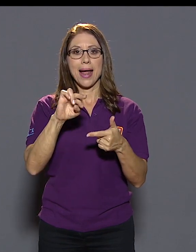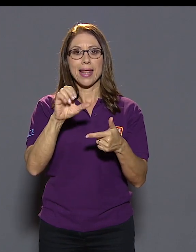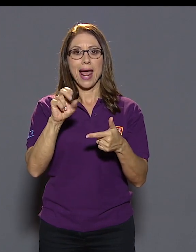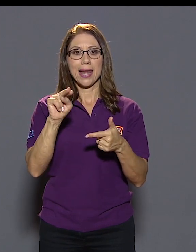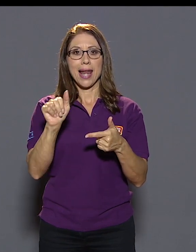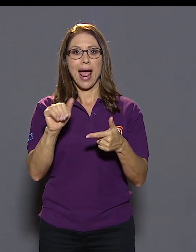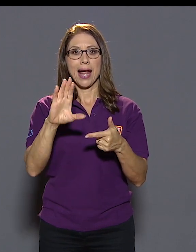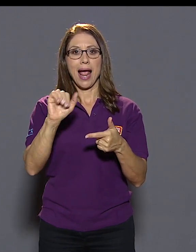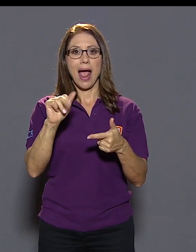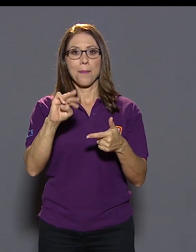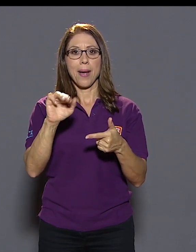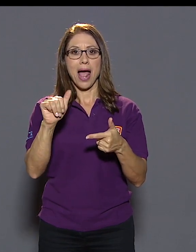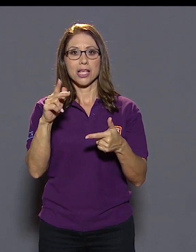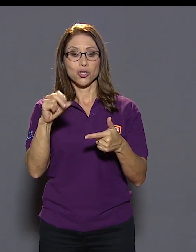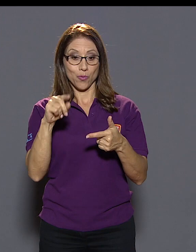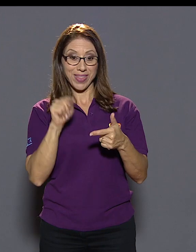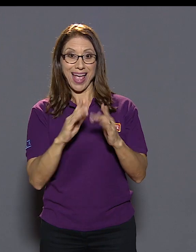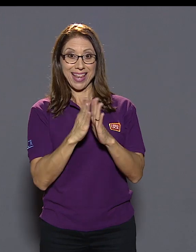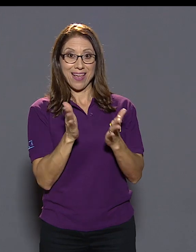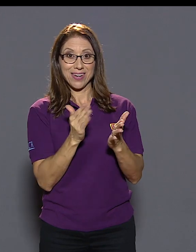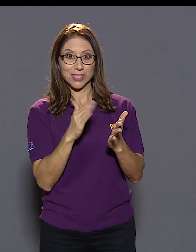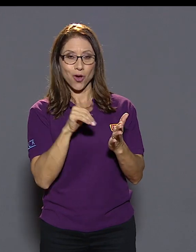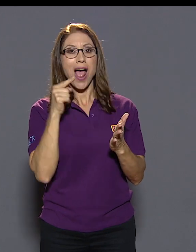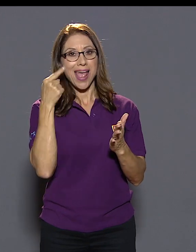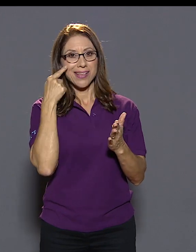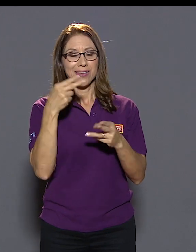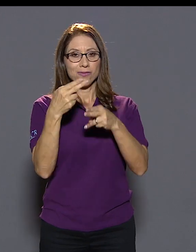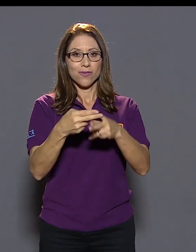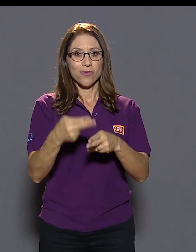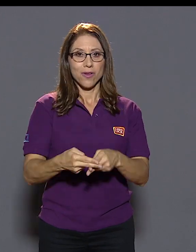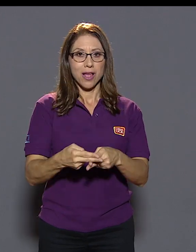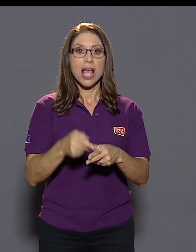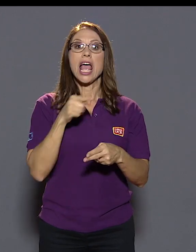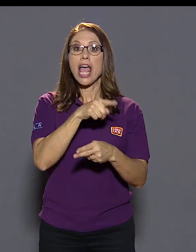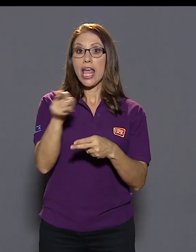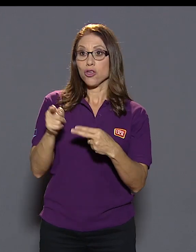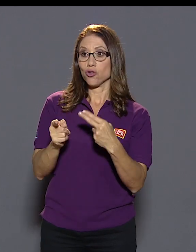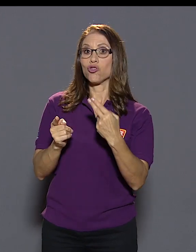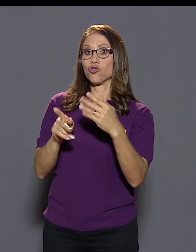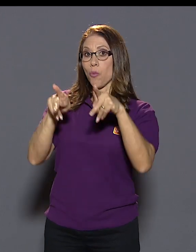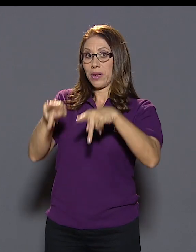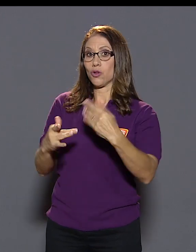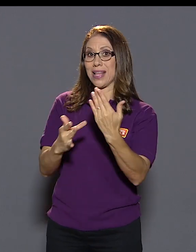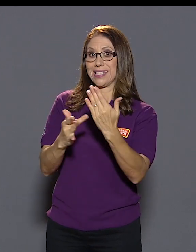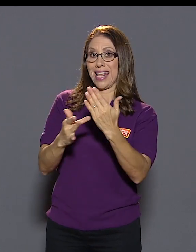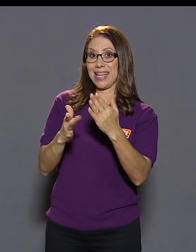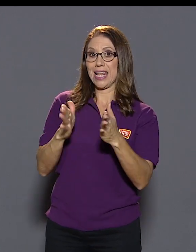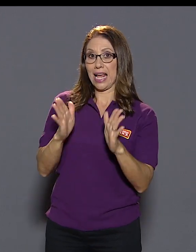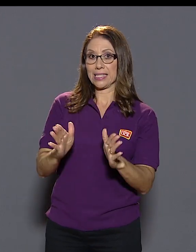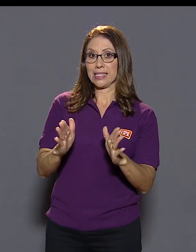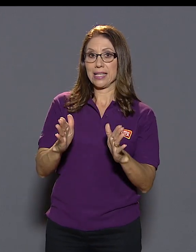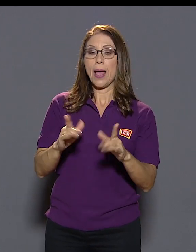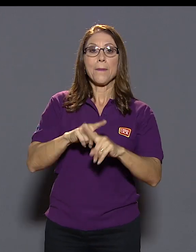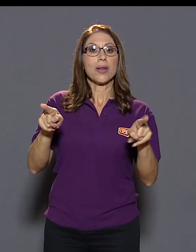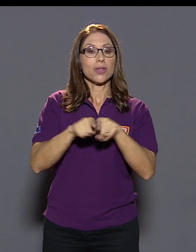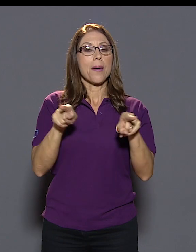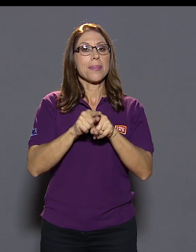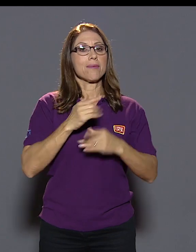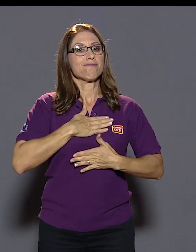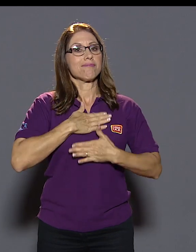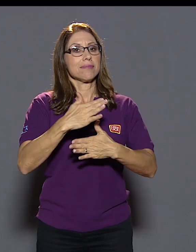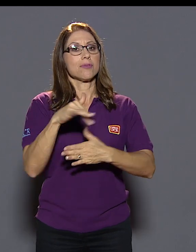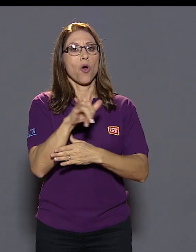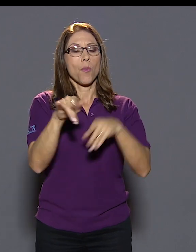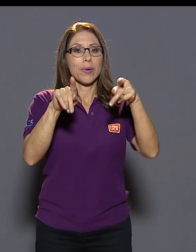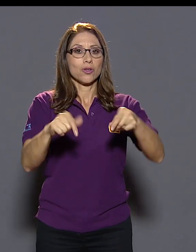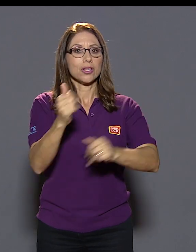Camacho, de hecho, en la versión ahí se encuentra, que son técnicos, ¿verdad?, pero además aportan su vivencia como personas con discapacidad, otras que